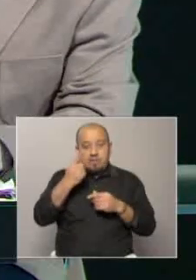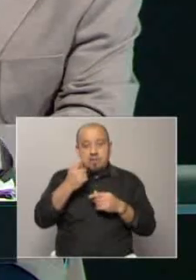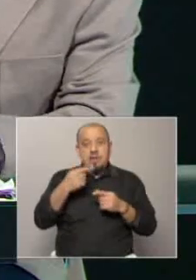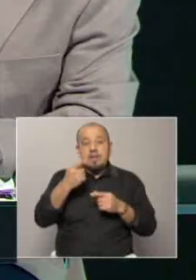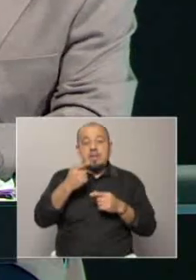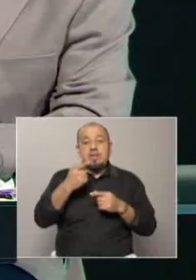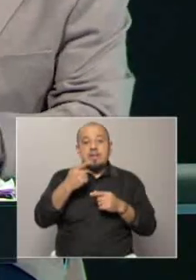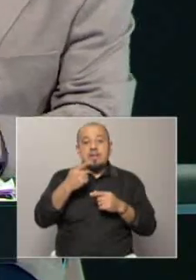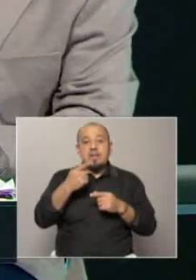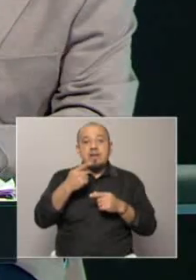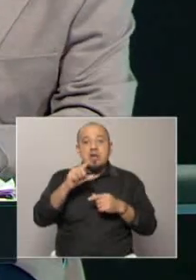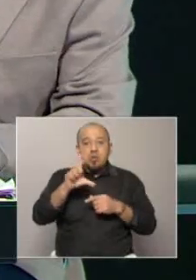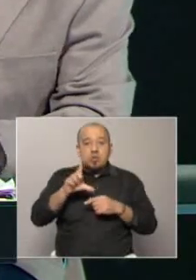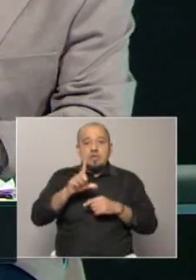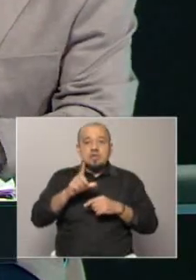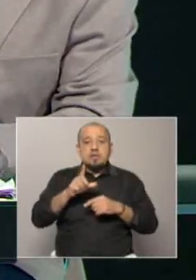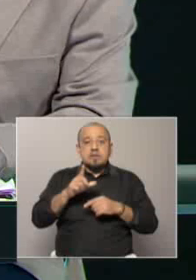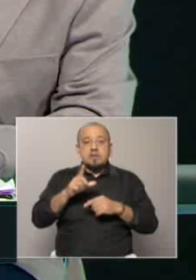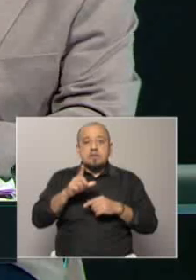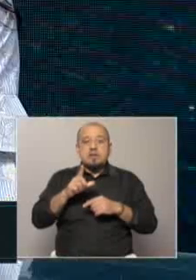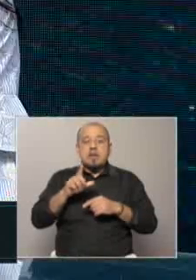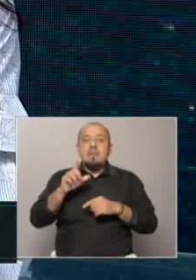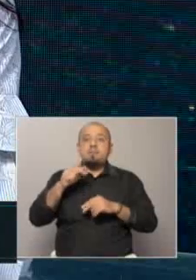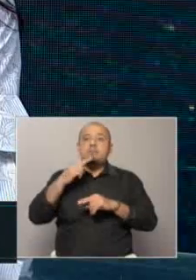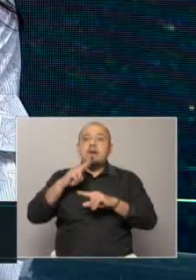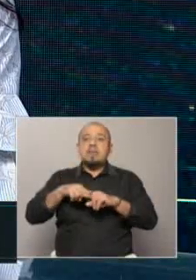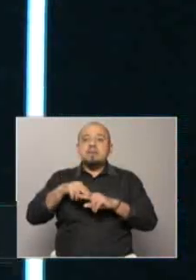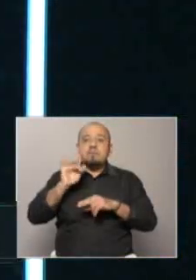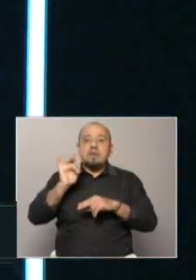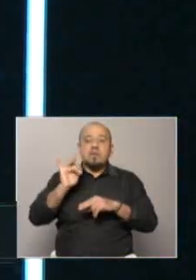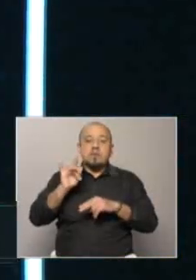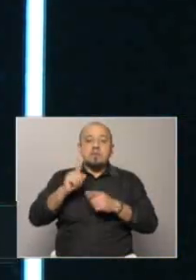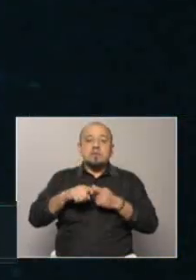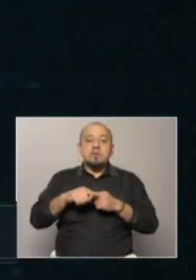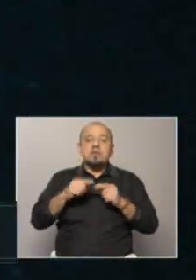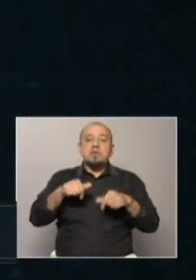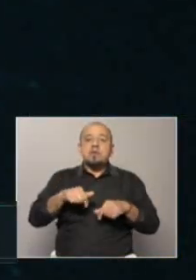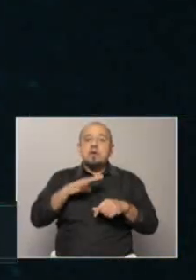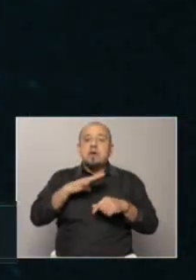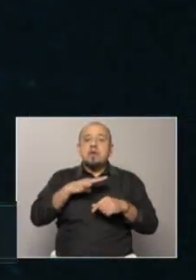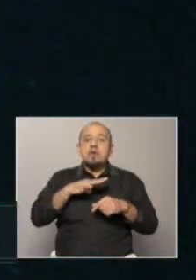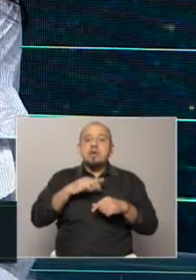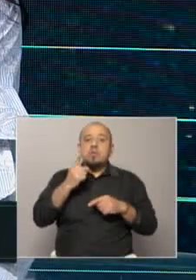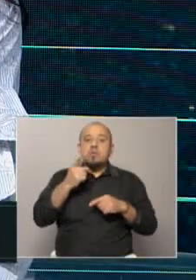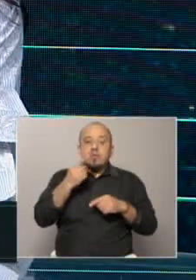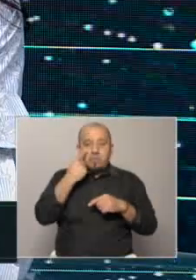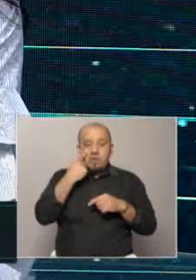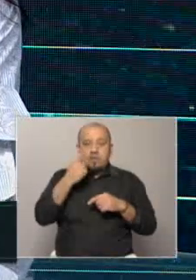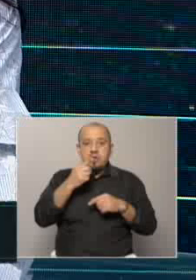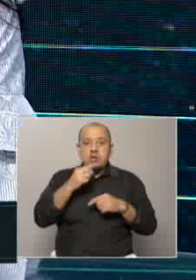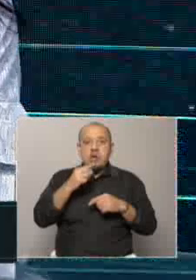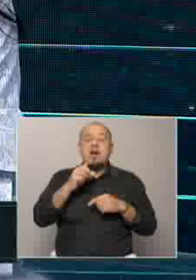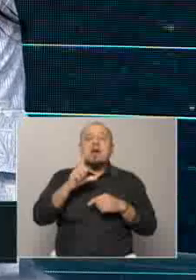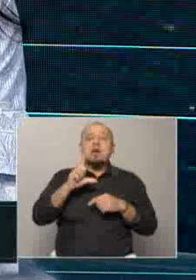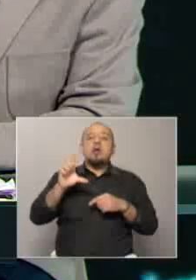el martes y el lunes y el martes? No, el martes y el miércoles. Pero tenemos un testimonio. Tenemos una lunes prueba. Lunes y martes. Lunes y martes, lunes,